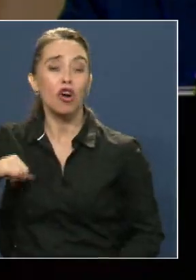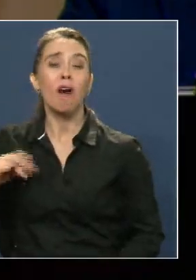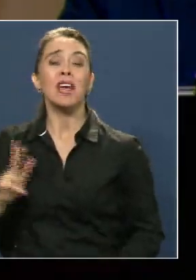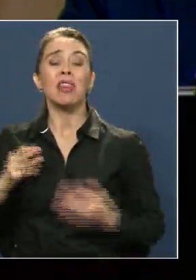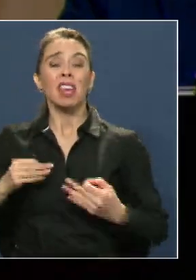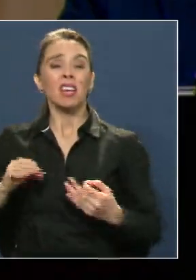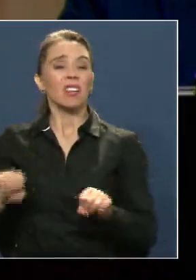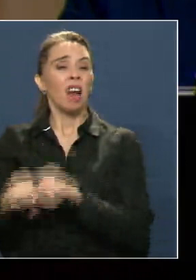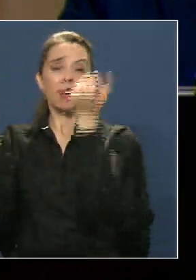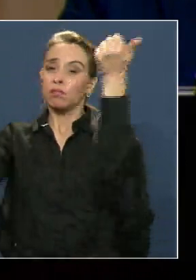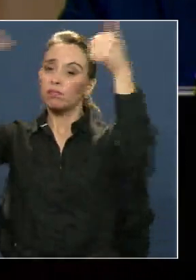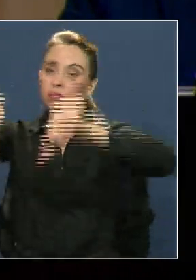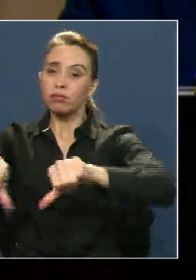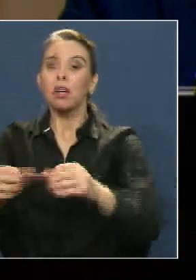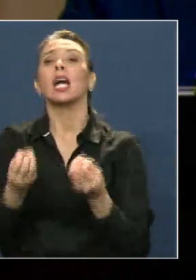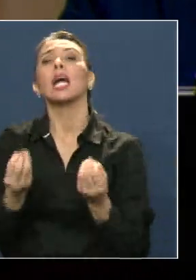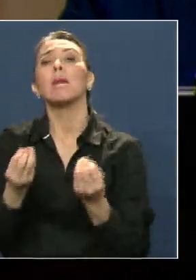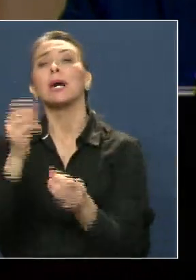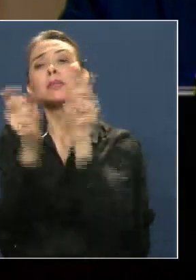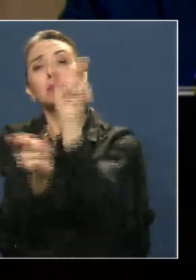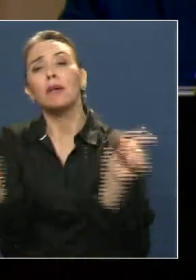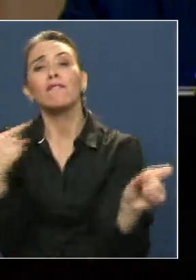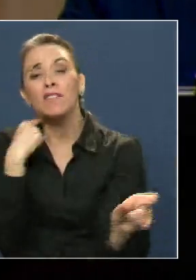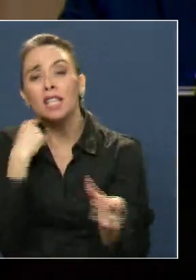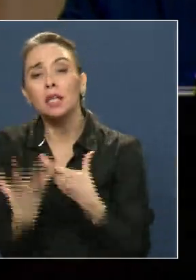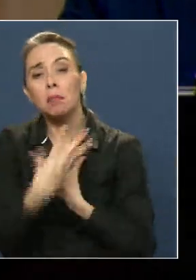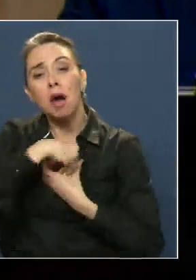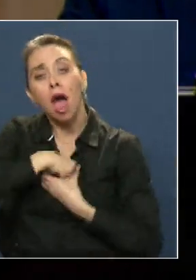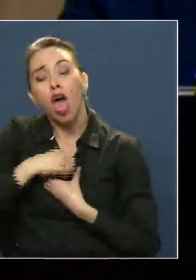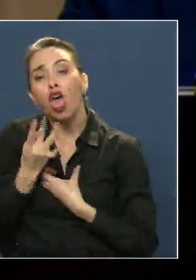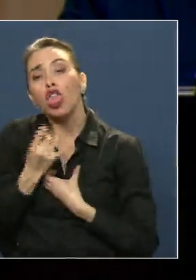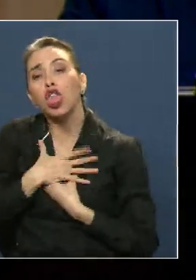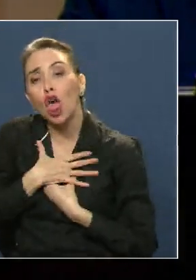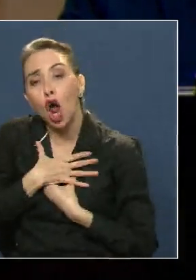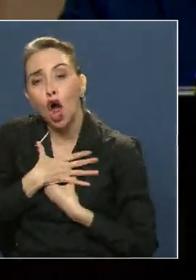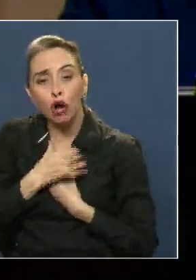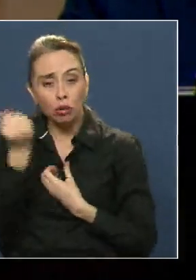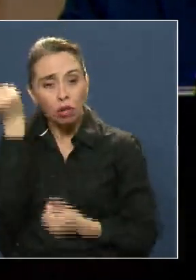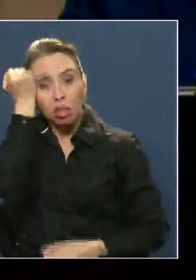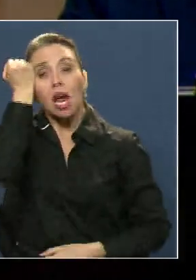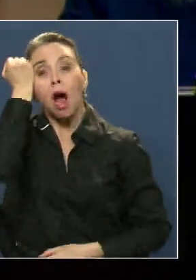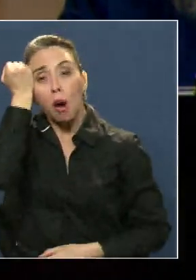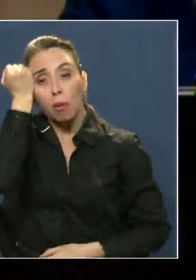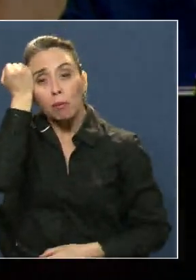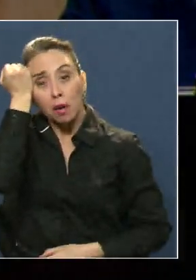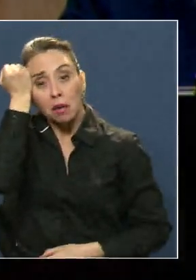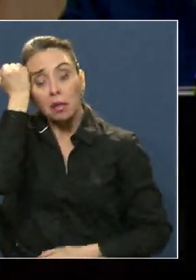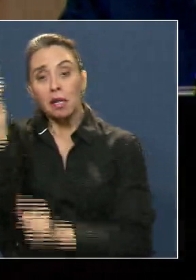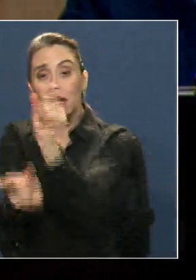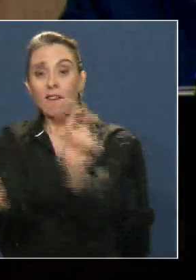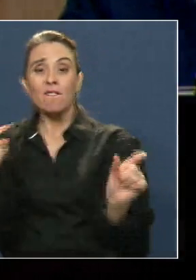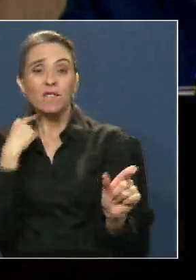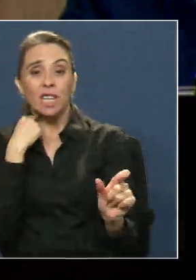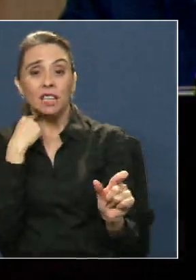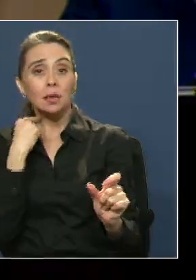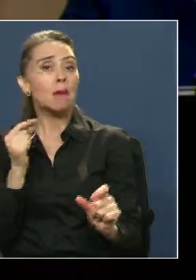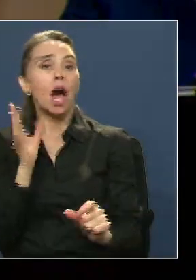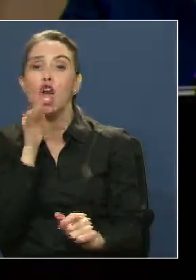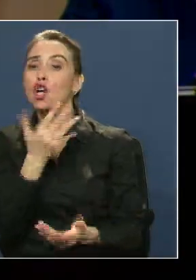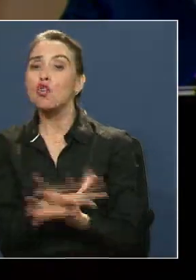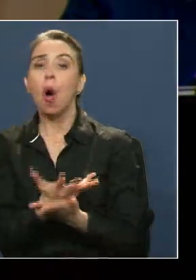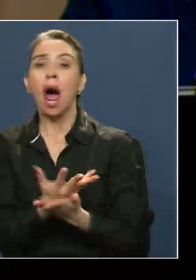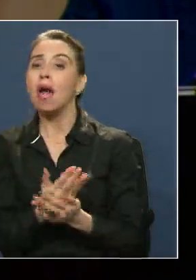adolescentes. ¿Qué pasa con las víctimas? Con el dolor, con el trauma. Para ellas no hay plazo